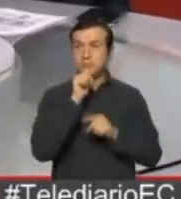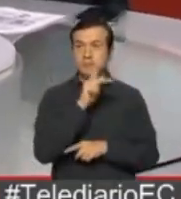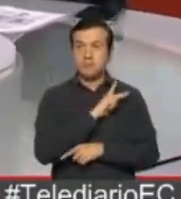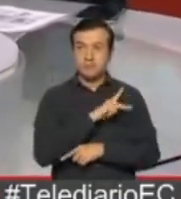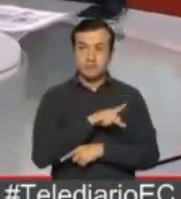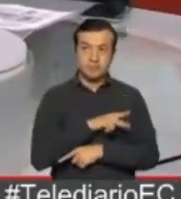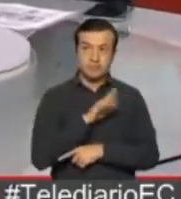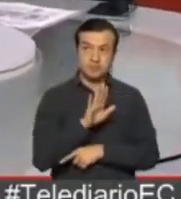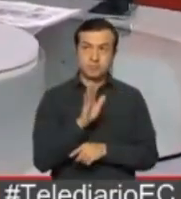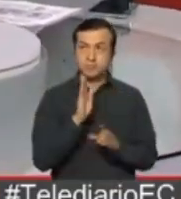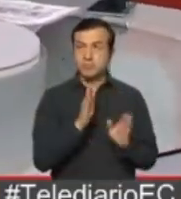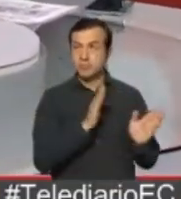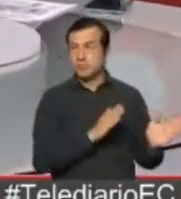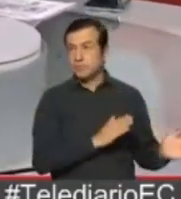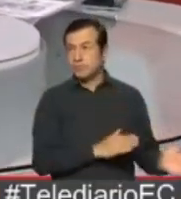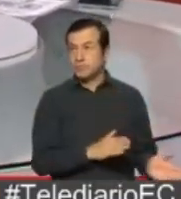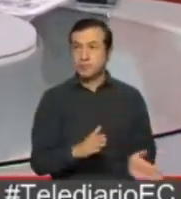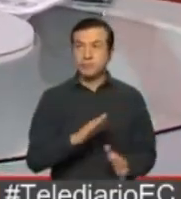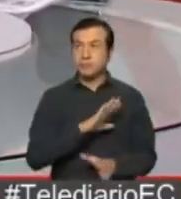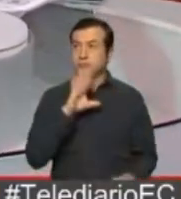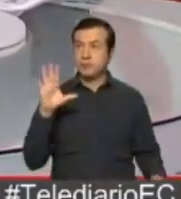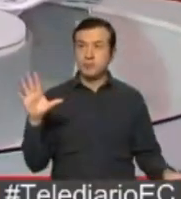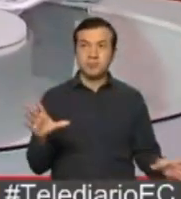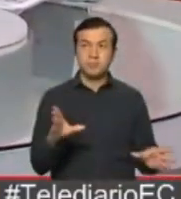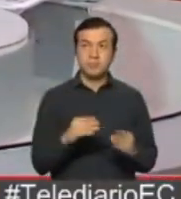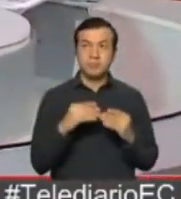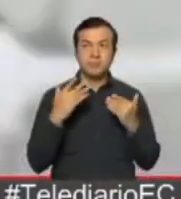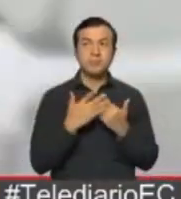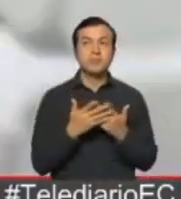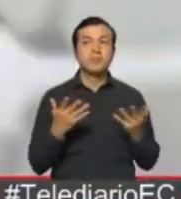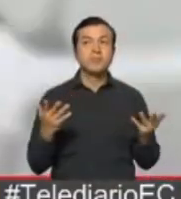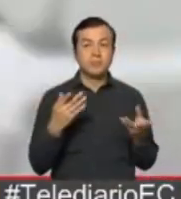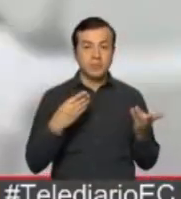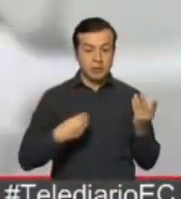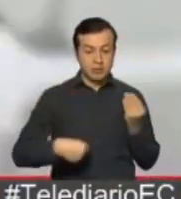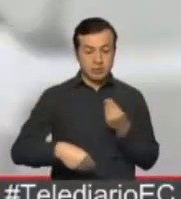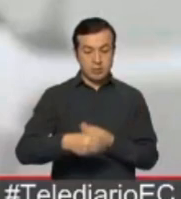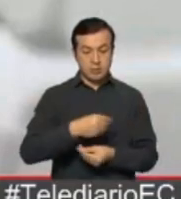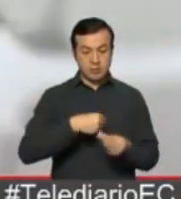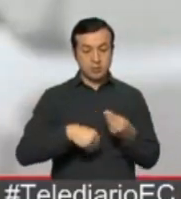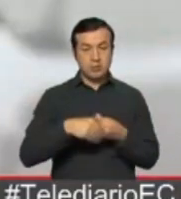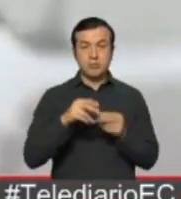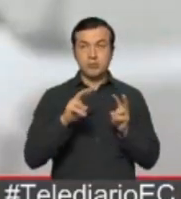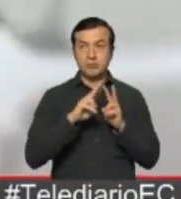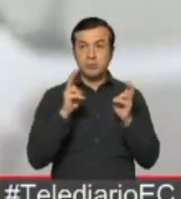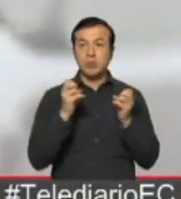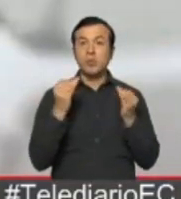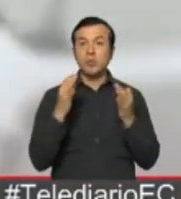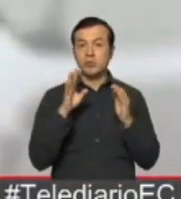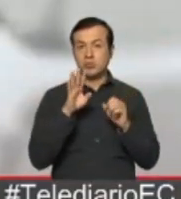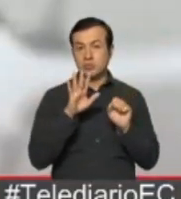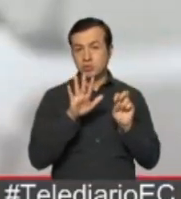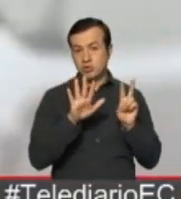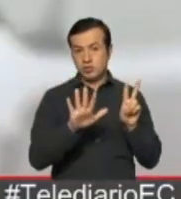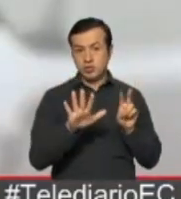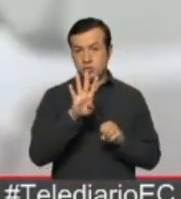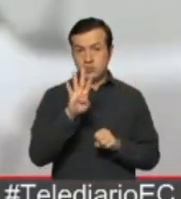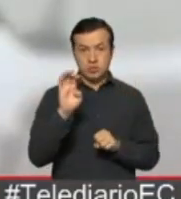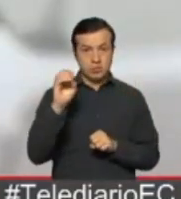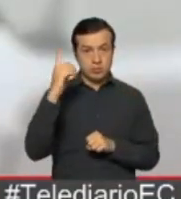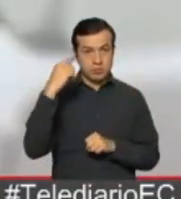realiza la totalidad de las inversiones que están en torno a 740 millones de dólares